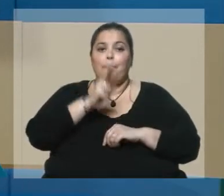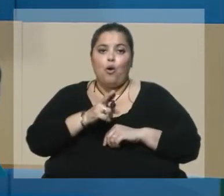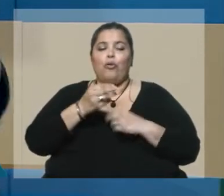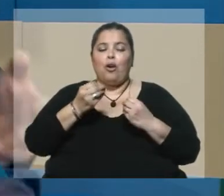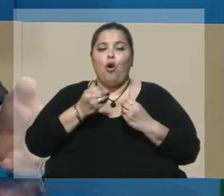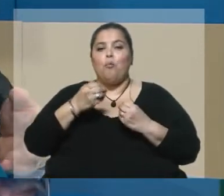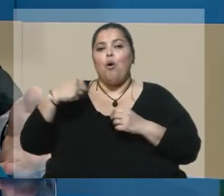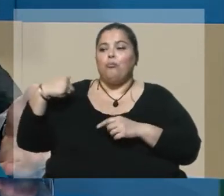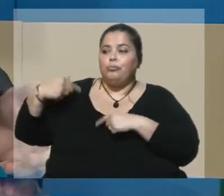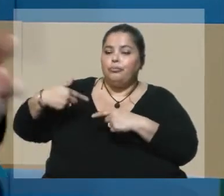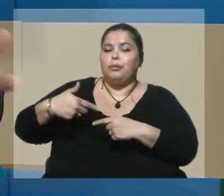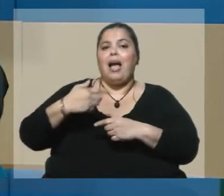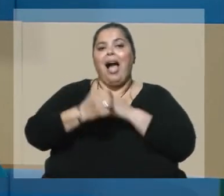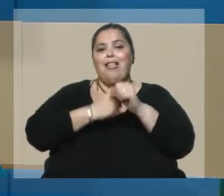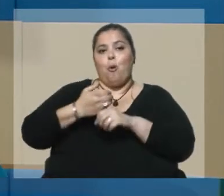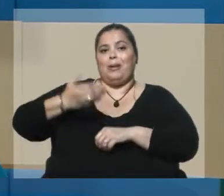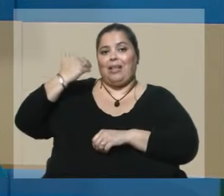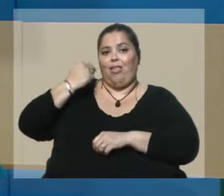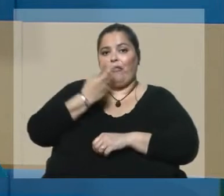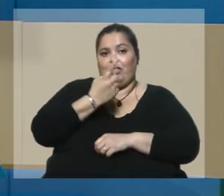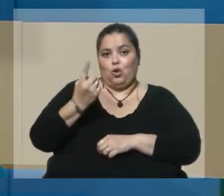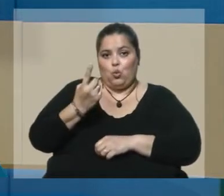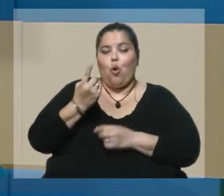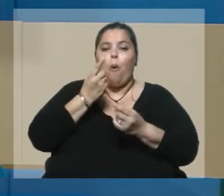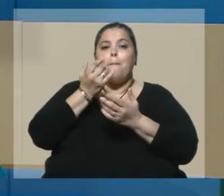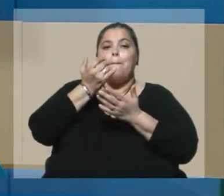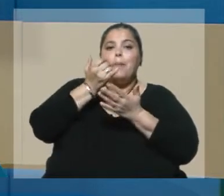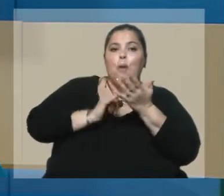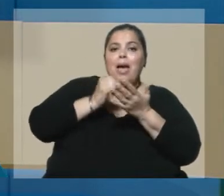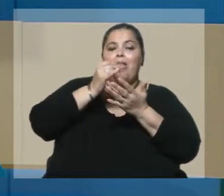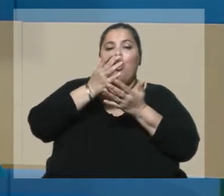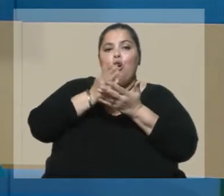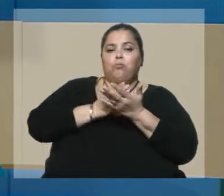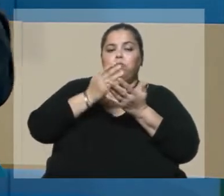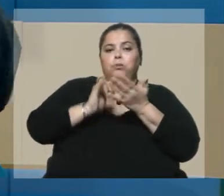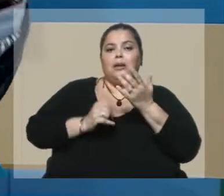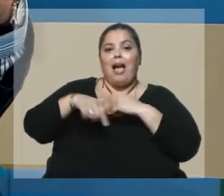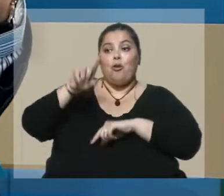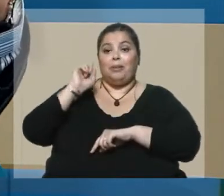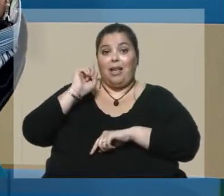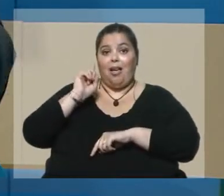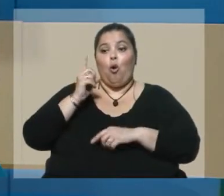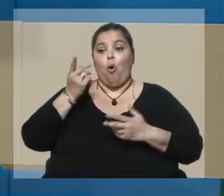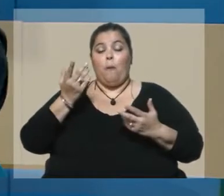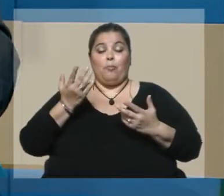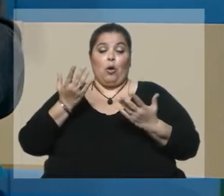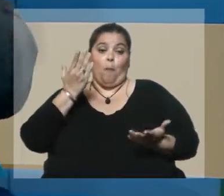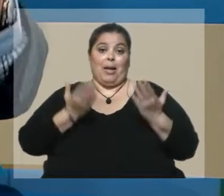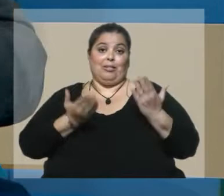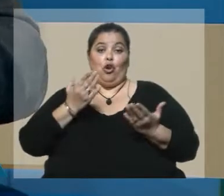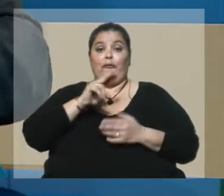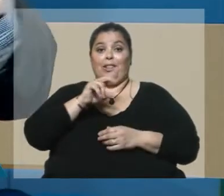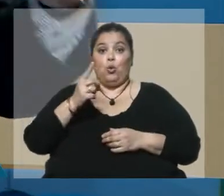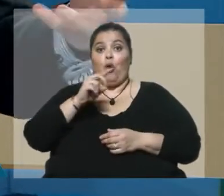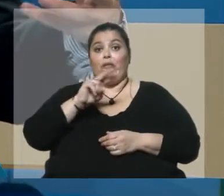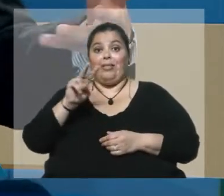arrastre de el año 2021 es decir en el promedio del año 2022 cuando nos comparemos contra el promedio del año 2021 en parte no va a